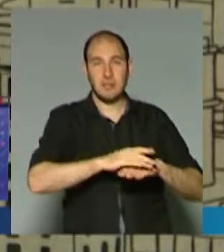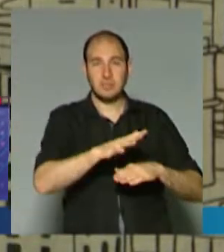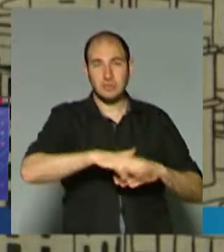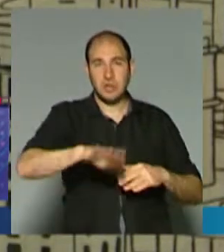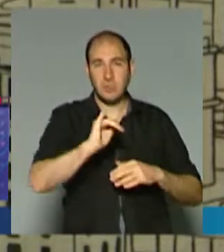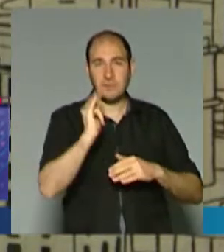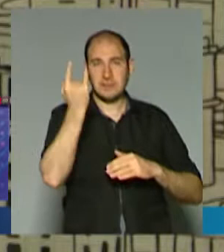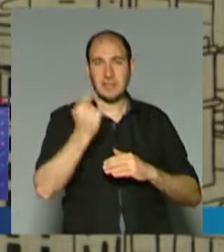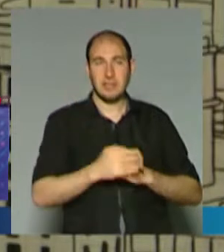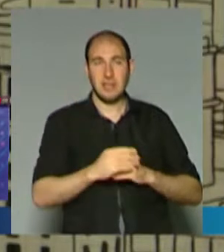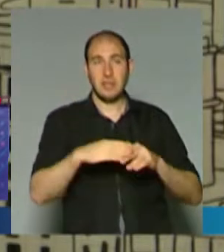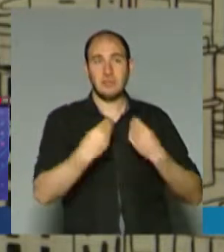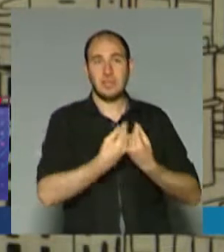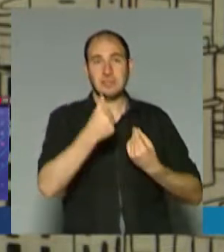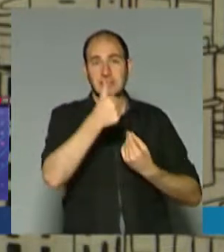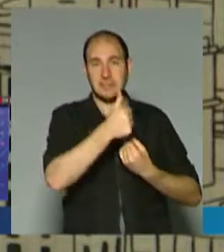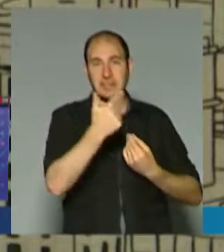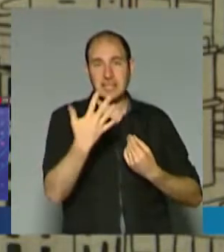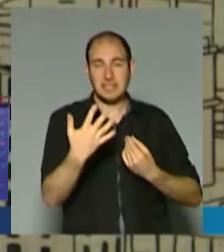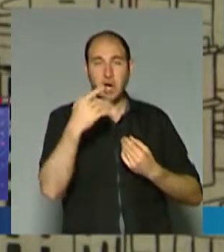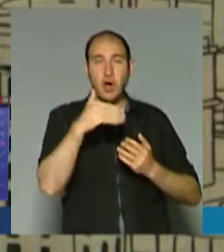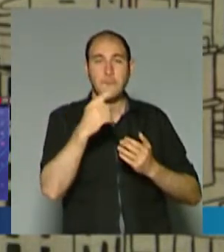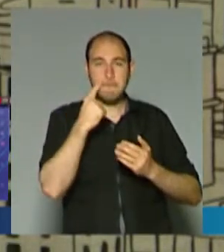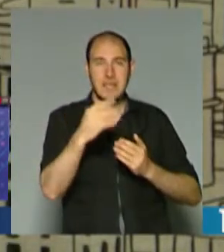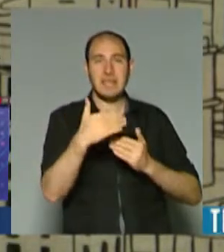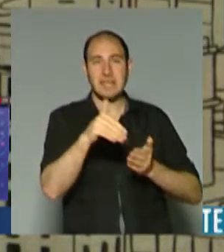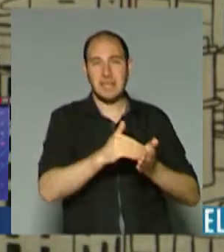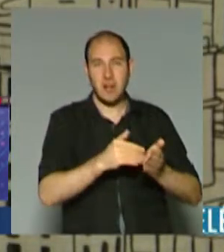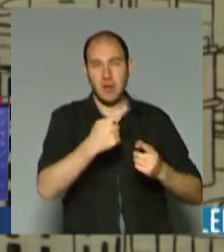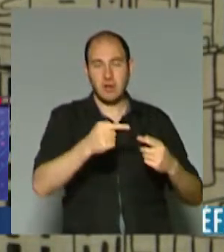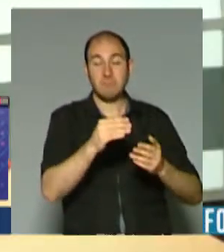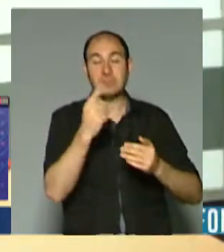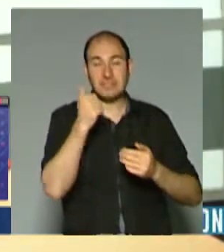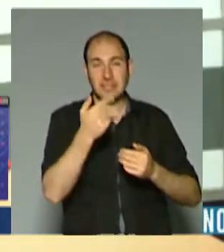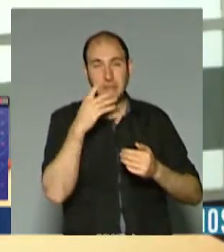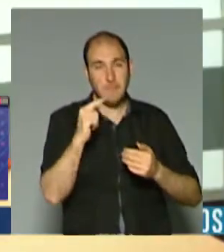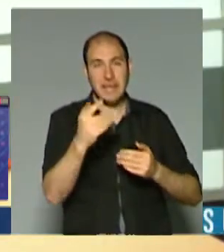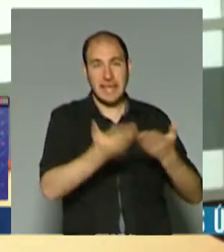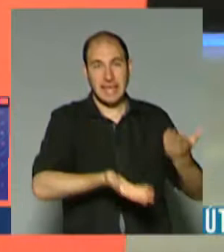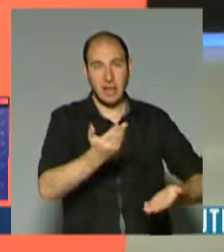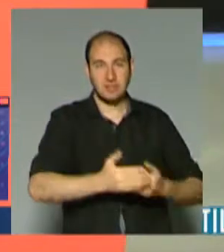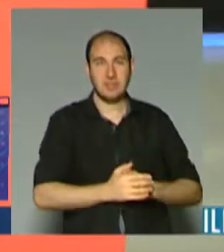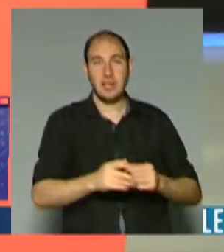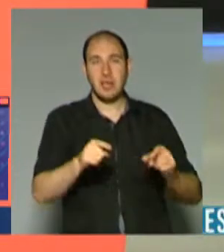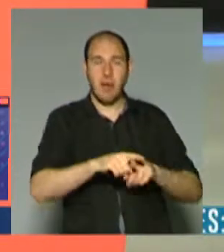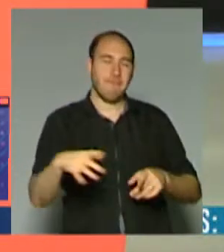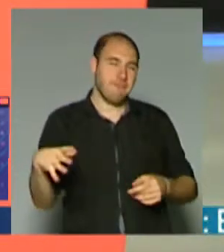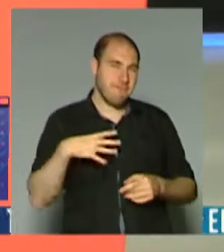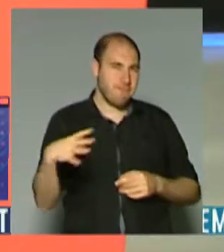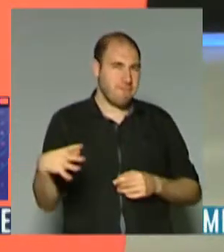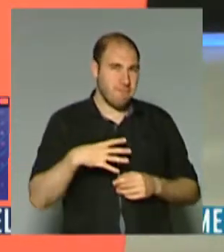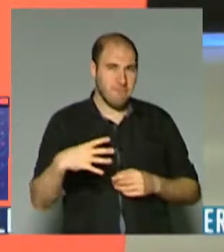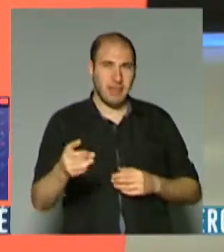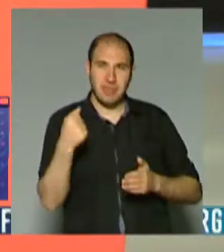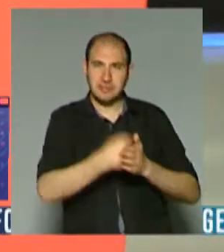social universitaria, 65 toneladas de materiales recuperados. Es muchísimo. Queda mucho, ¿eh? Esto, sí.